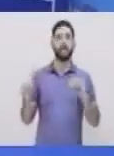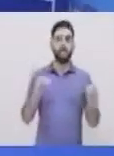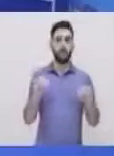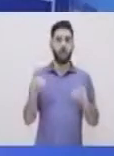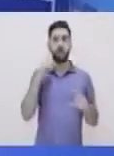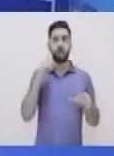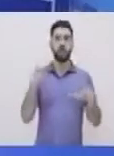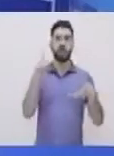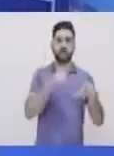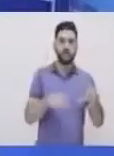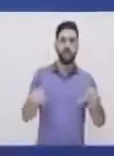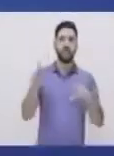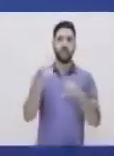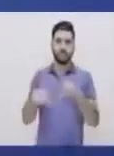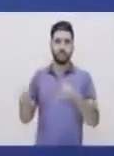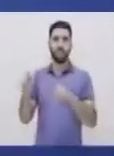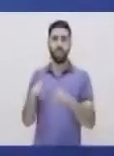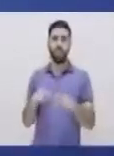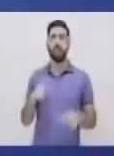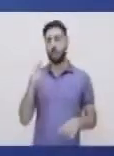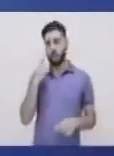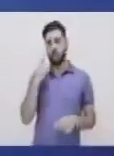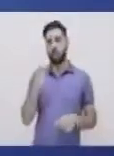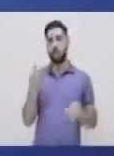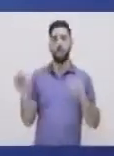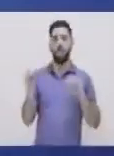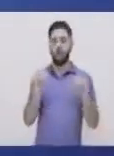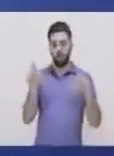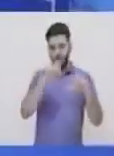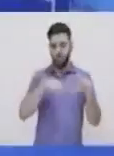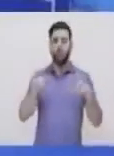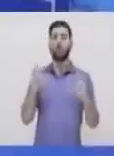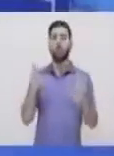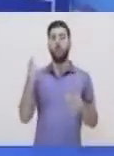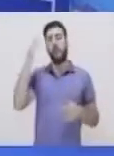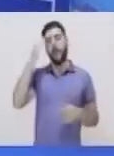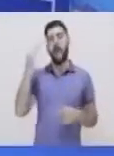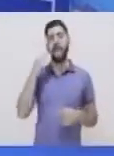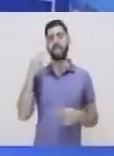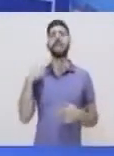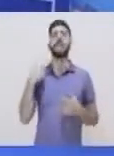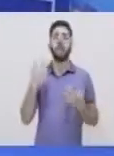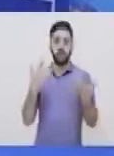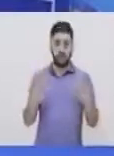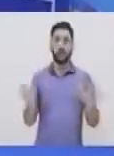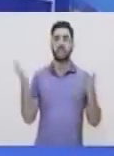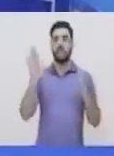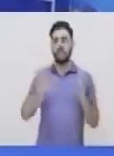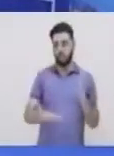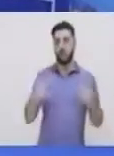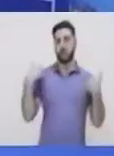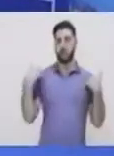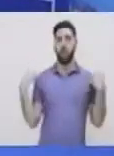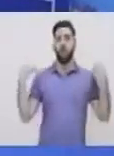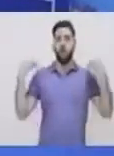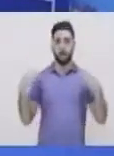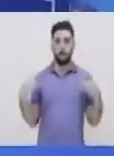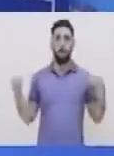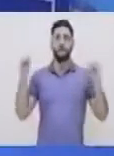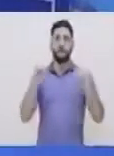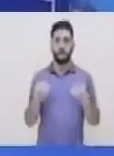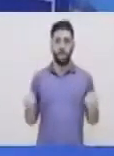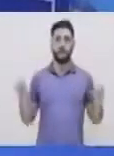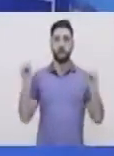articular. Comenzamos con la del cuello. 1, 2, 3. Vamos con la de los hombros. 1,